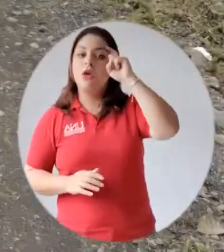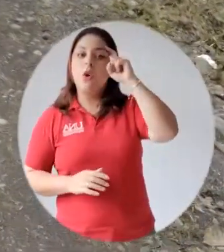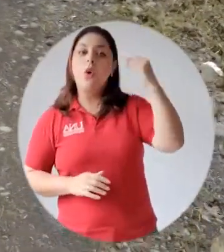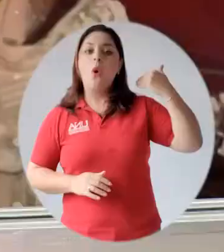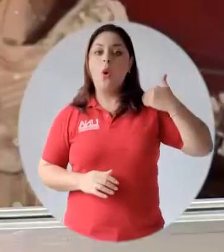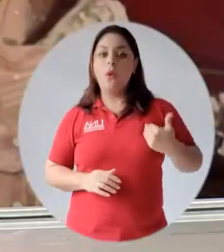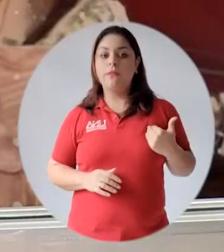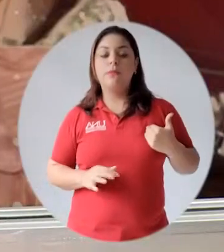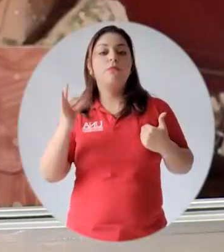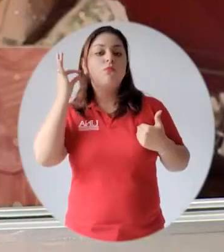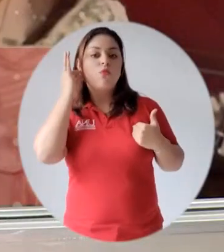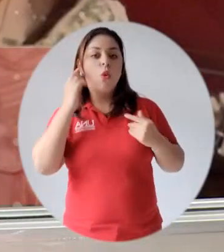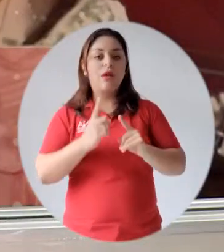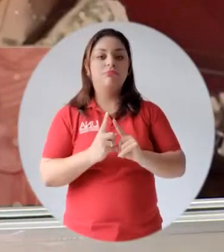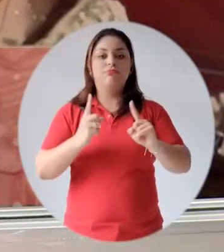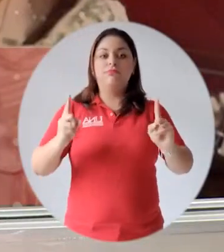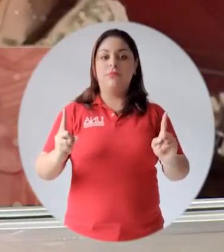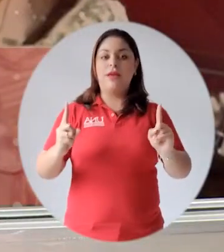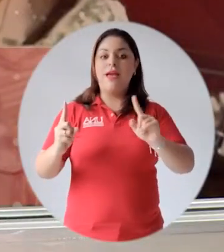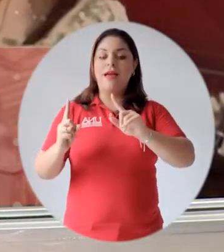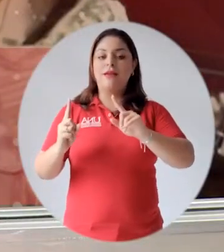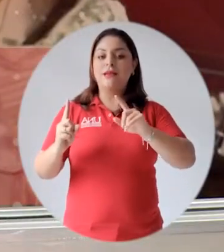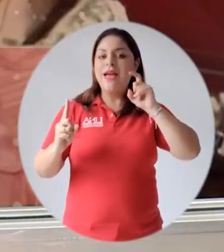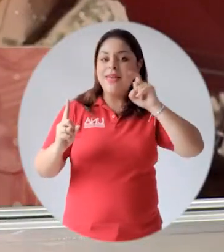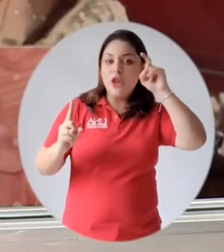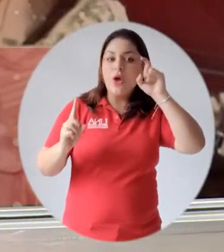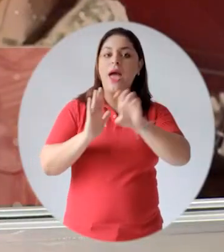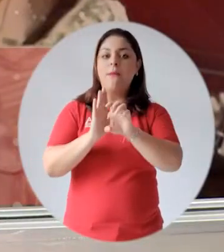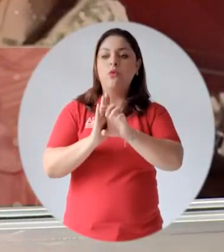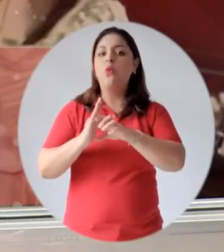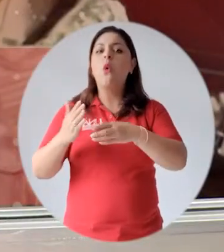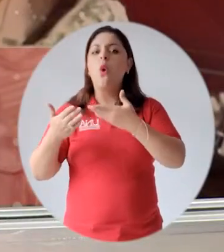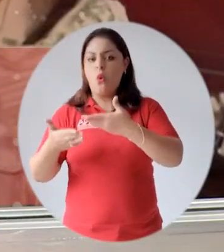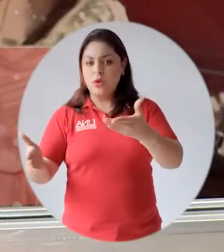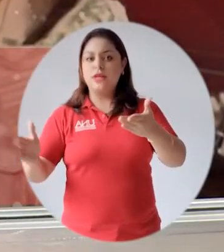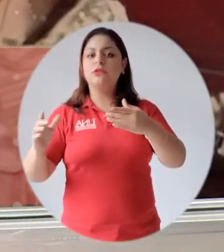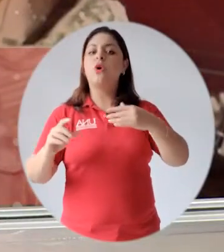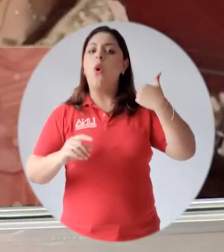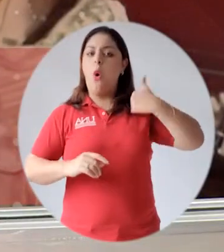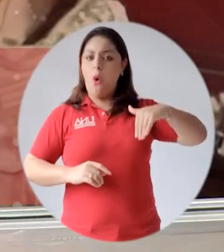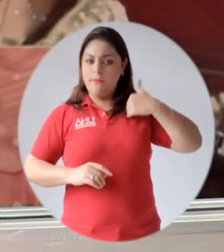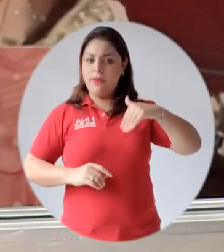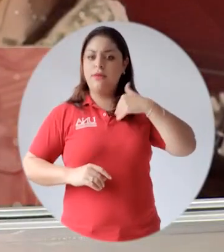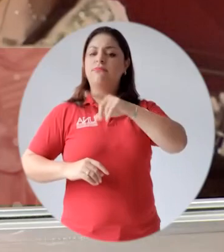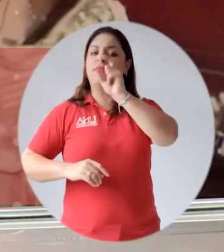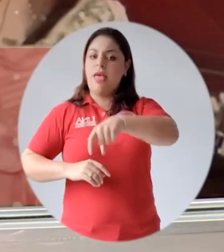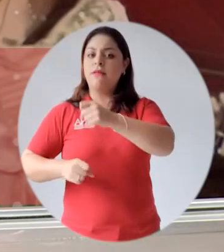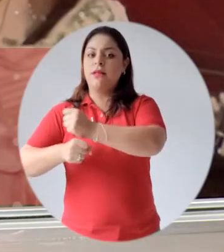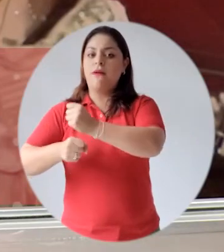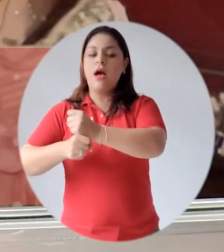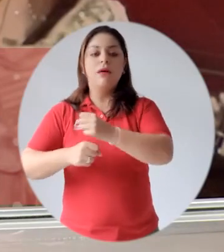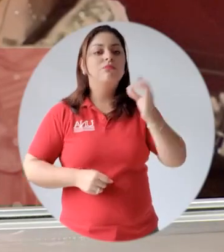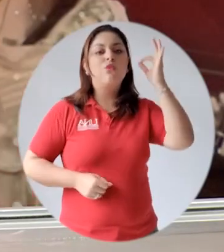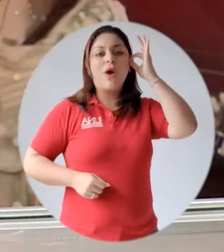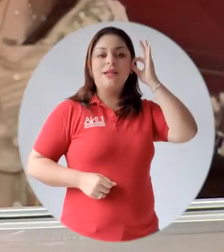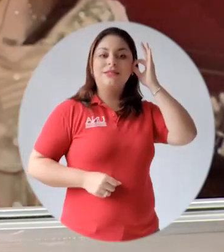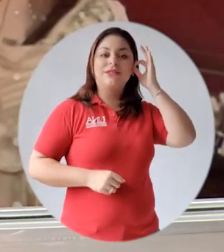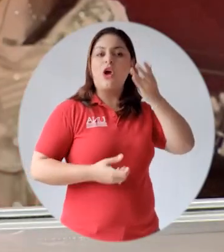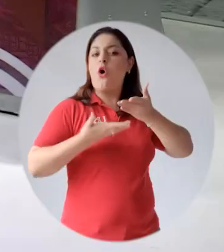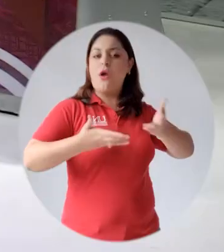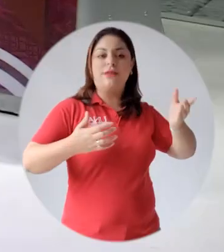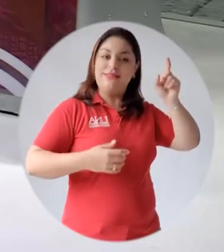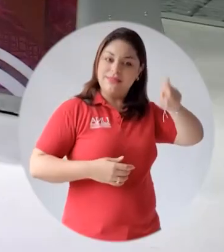son construidas socialmente para hombres y aquellas que son construidas socialmente para las mujeres. Creo que,